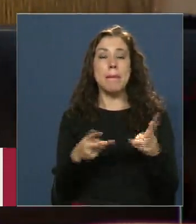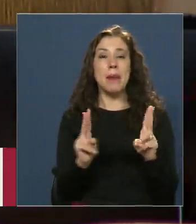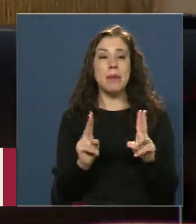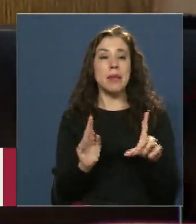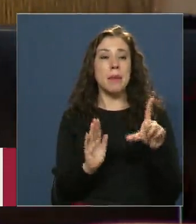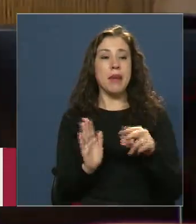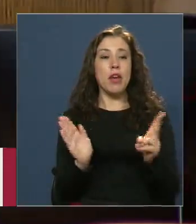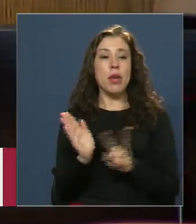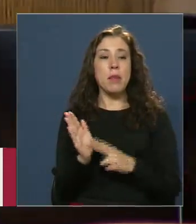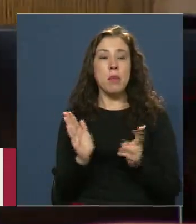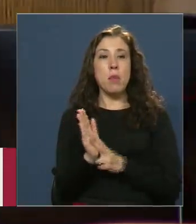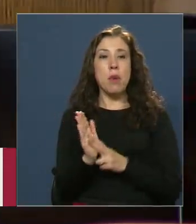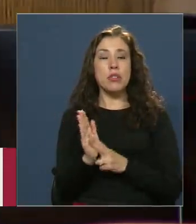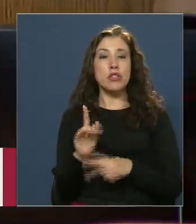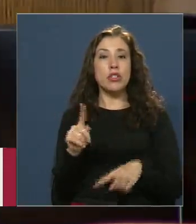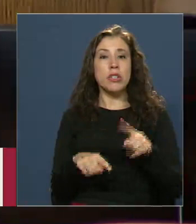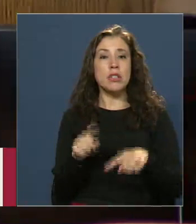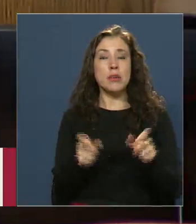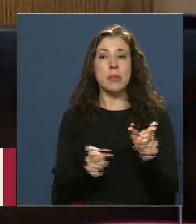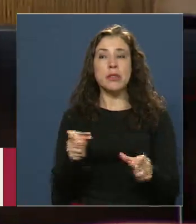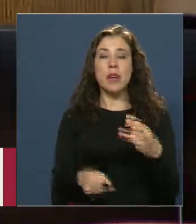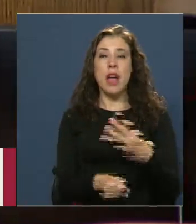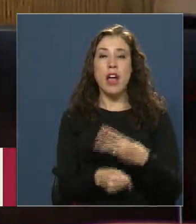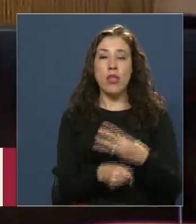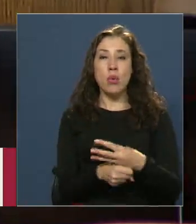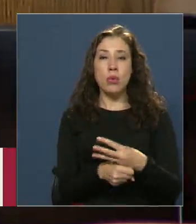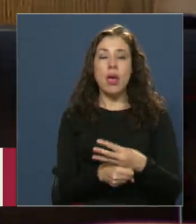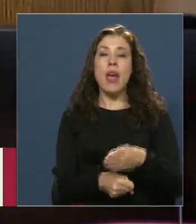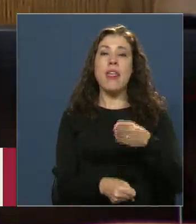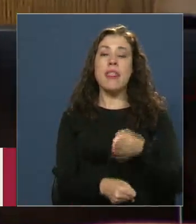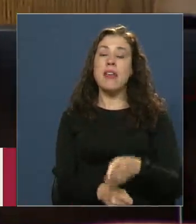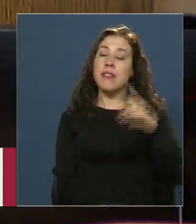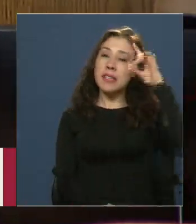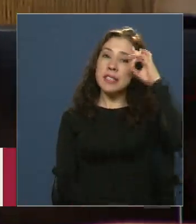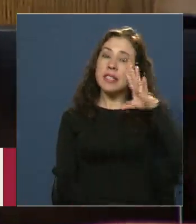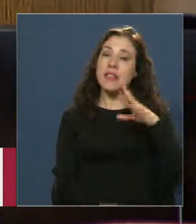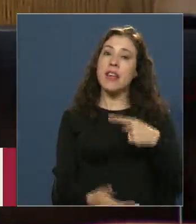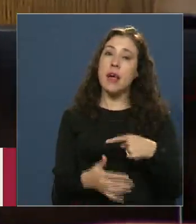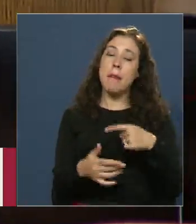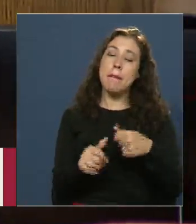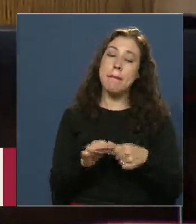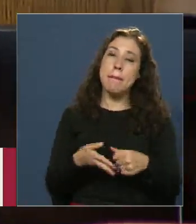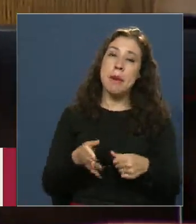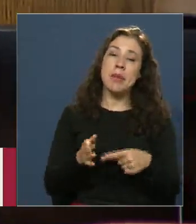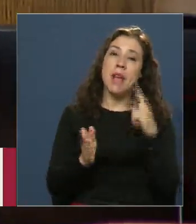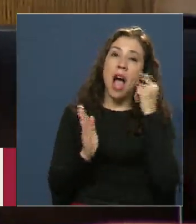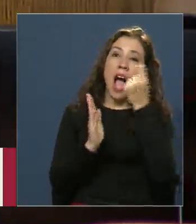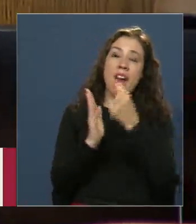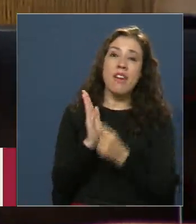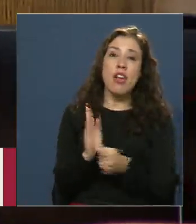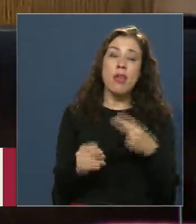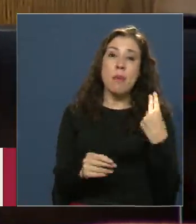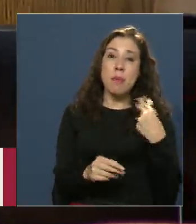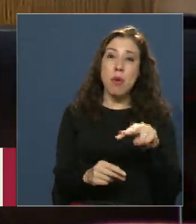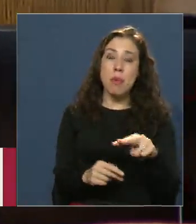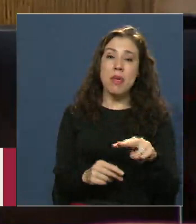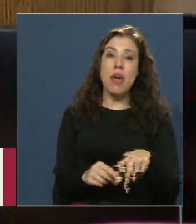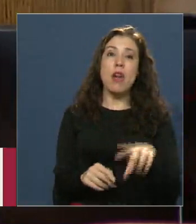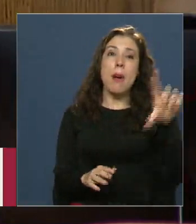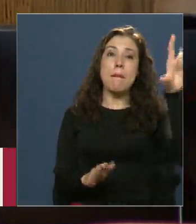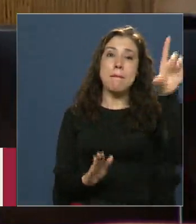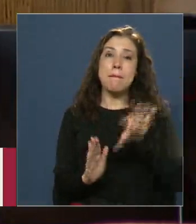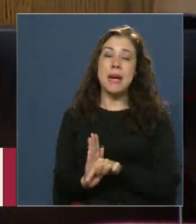rebaja del impuesto territorial a los adultos mayores, debe tenerse presente que los constantes reevalúos que sufre la propiedad raíz ha